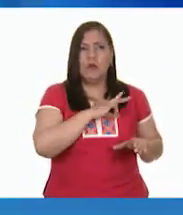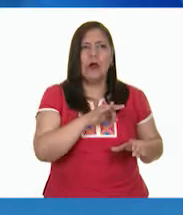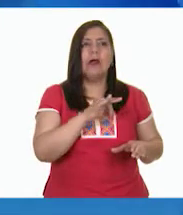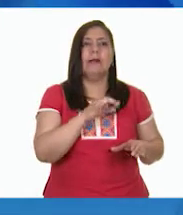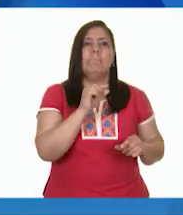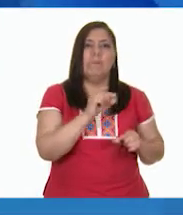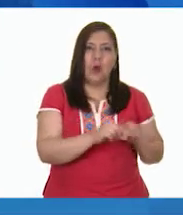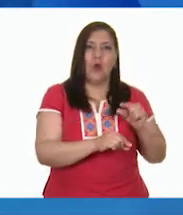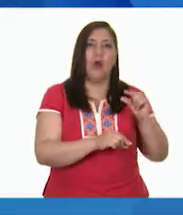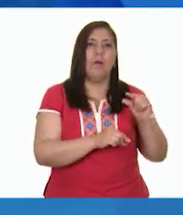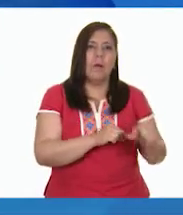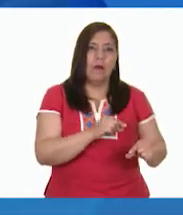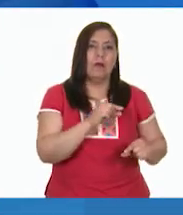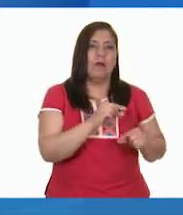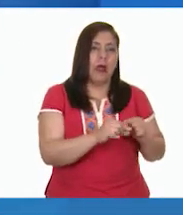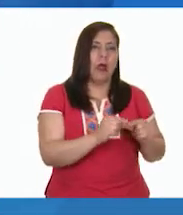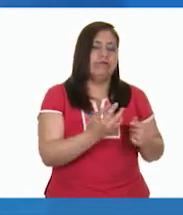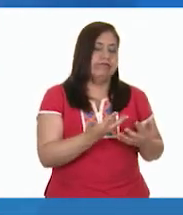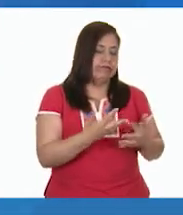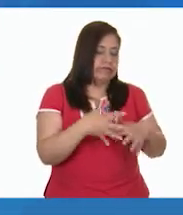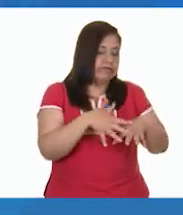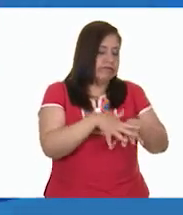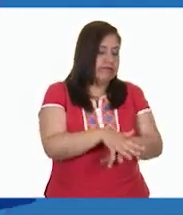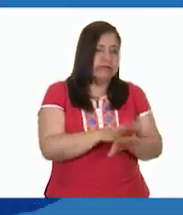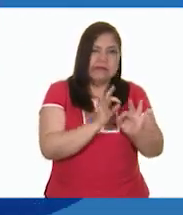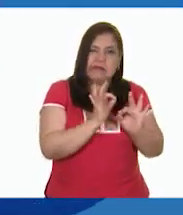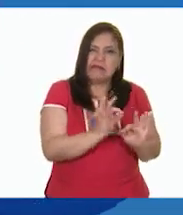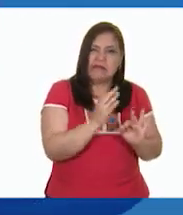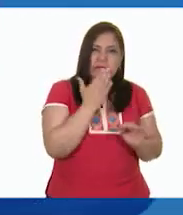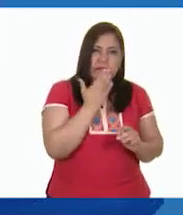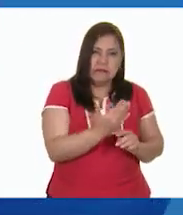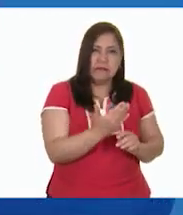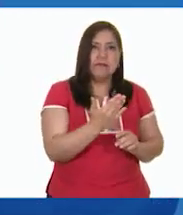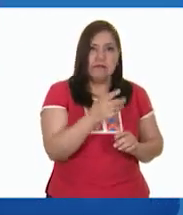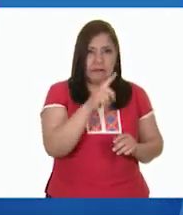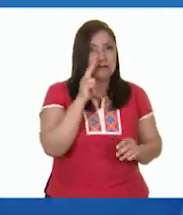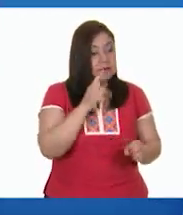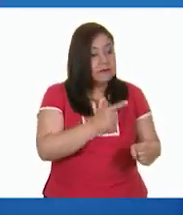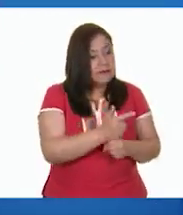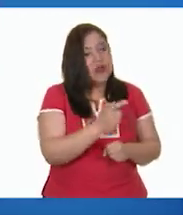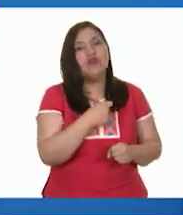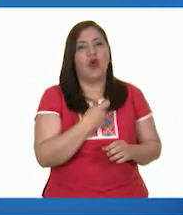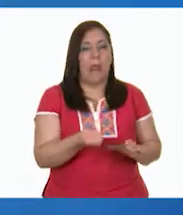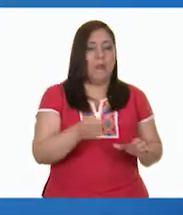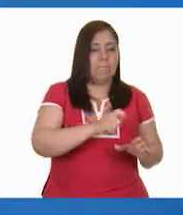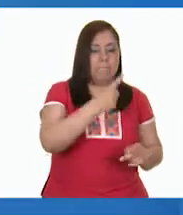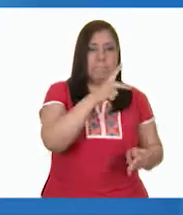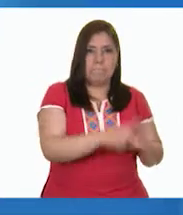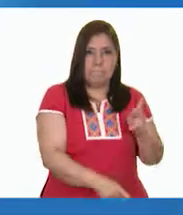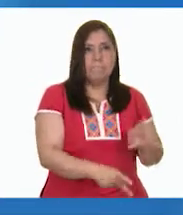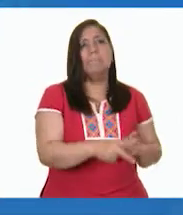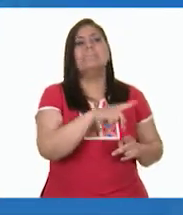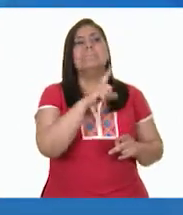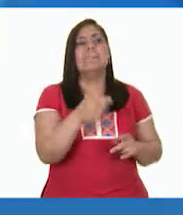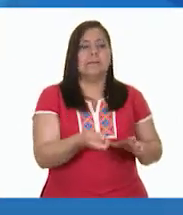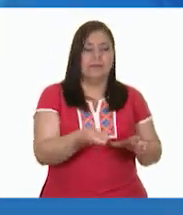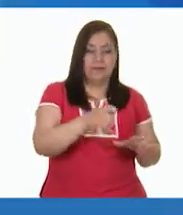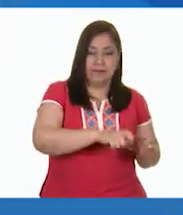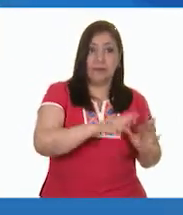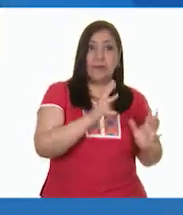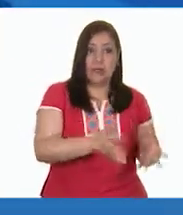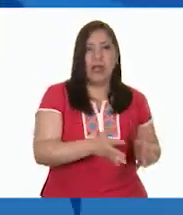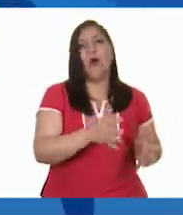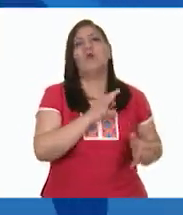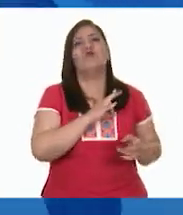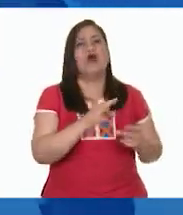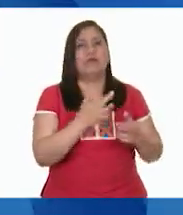es de poco en poco para que se vaya mezclando bien. Si te das cuenta, eché una parte ya que está incorporada, entonces